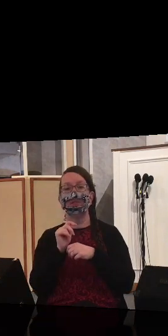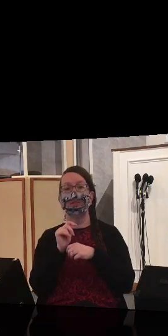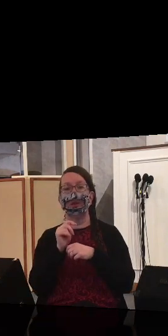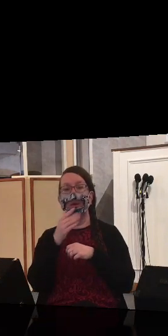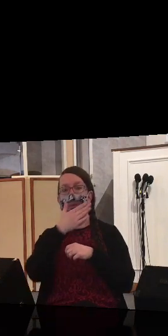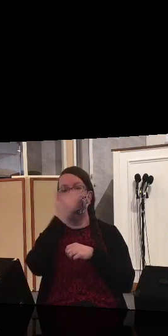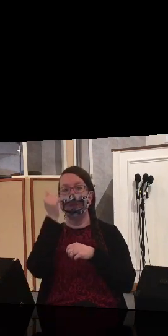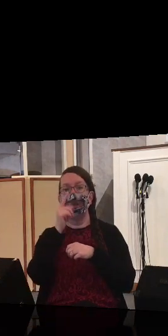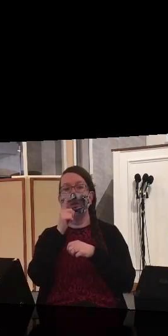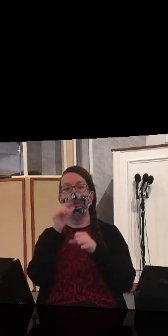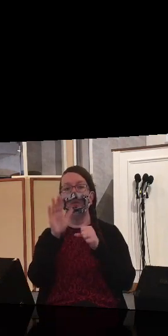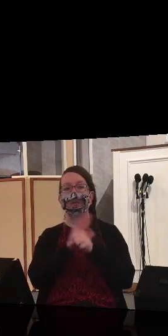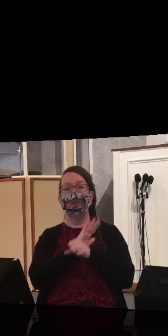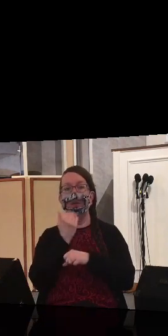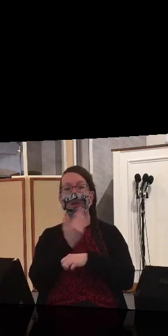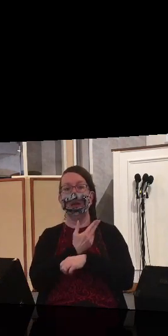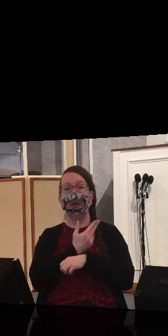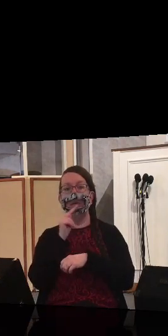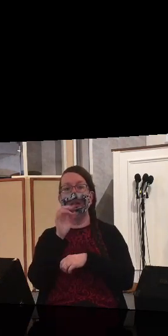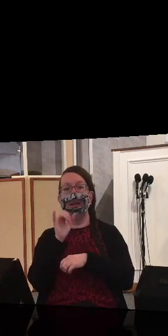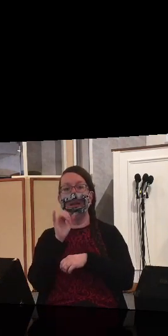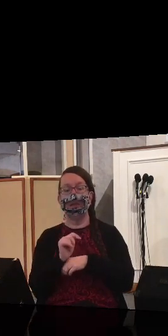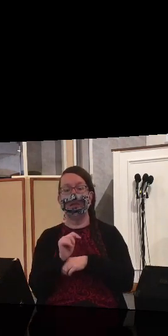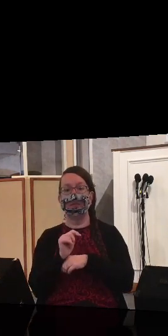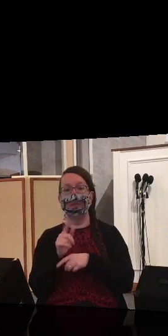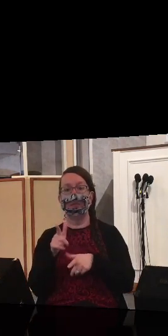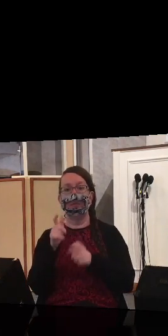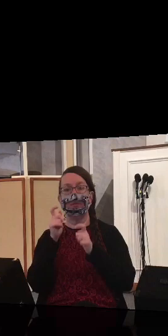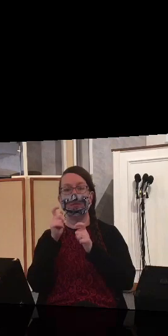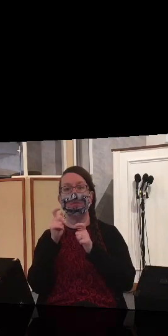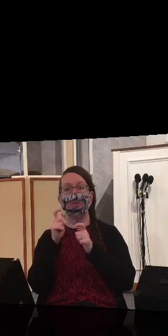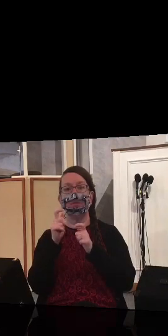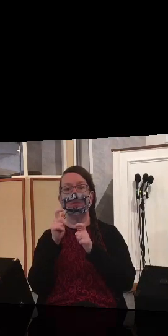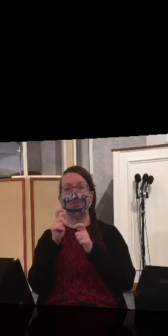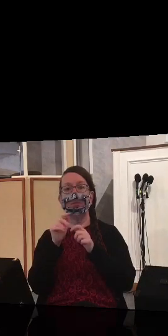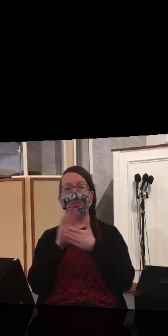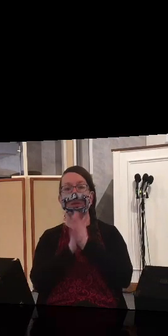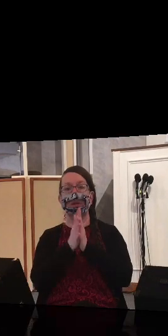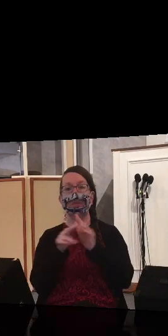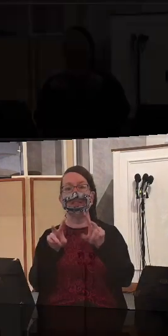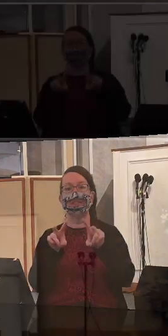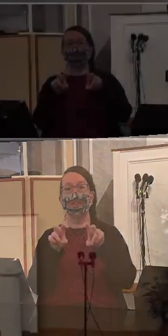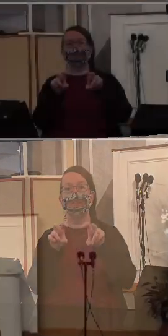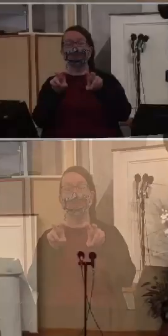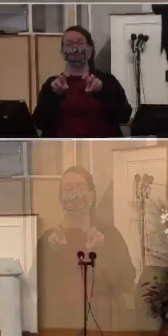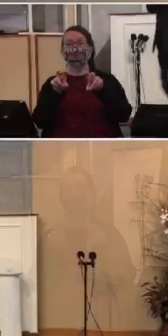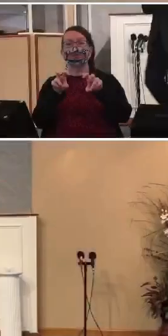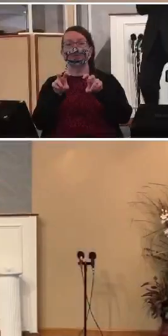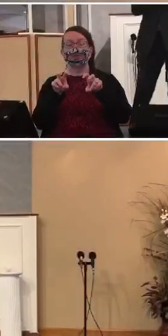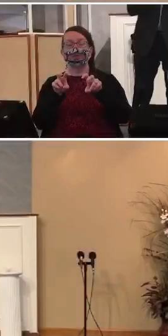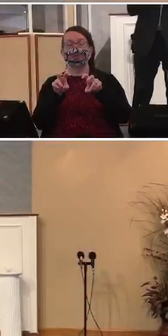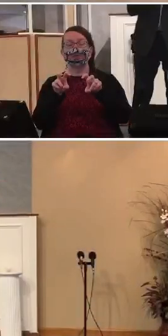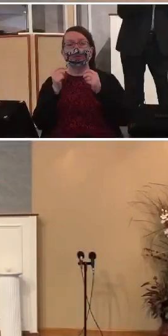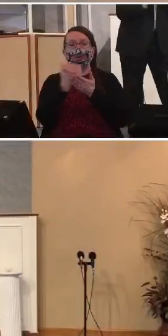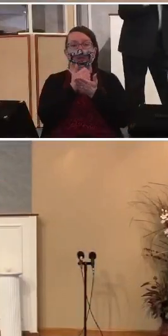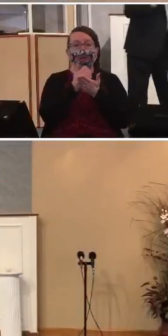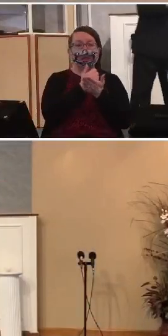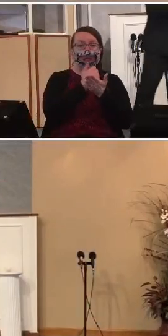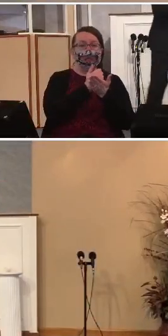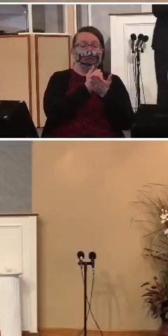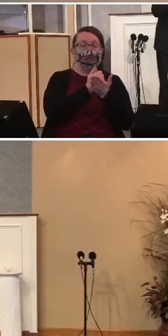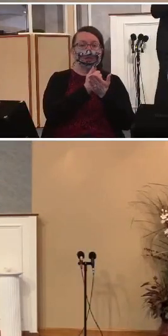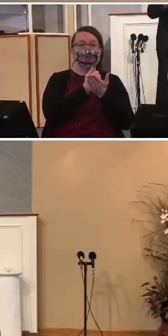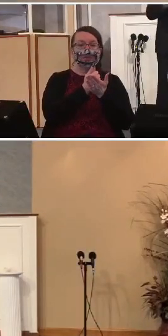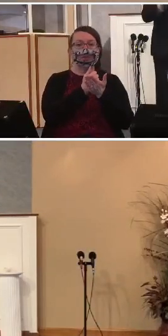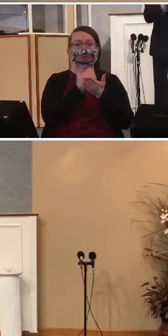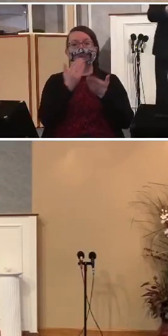Olvidamos quién llenó nuestras redes. Y de un pronto, un espíritu egoísta viene sobre nosotros y nosotros tratamos de atraparlo.